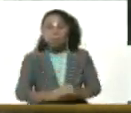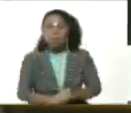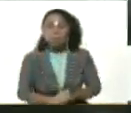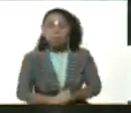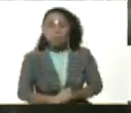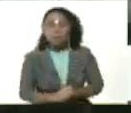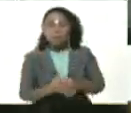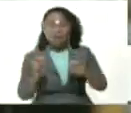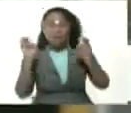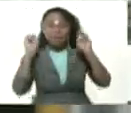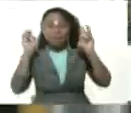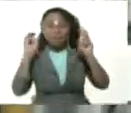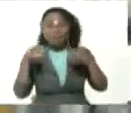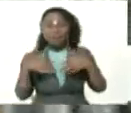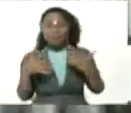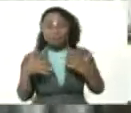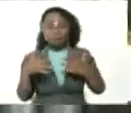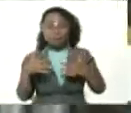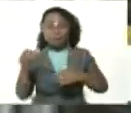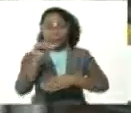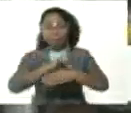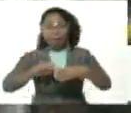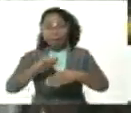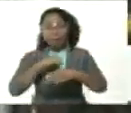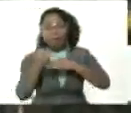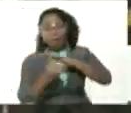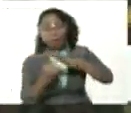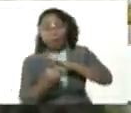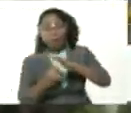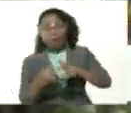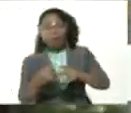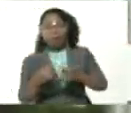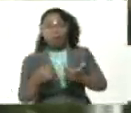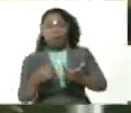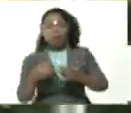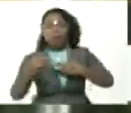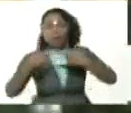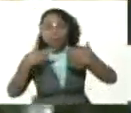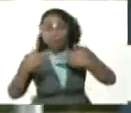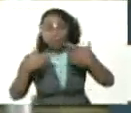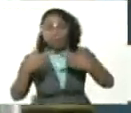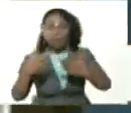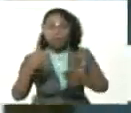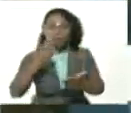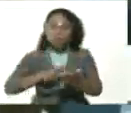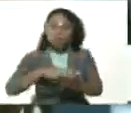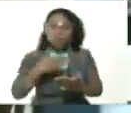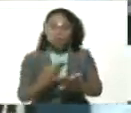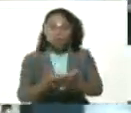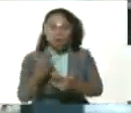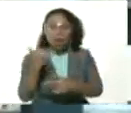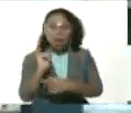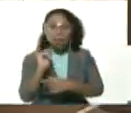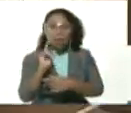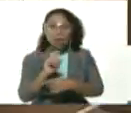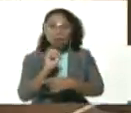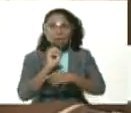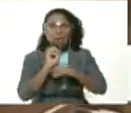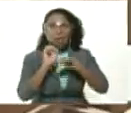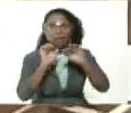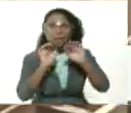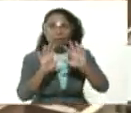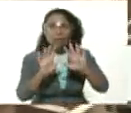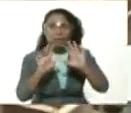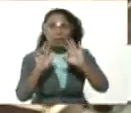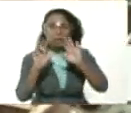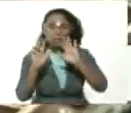caso del aceite institucional para restaurantes, fritangas, tenemos la presentación de 18 litros